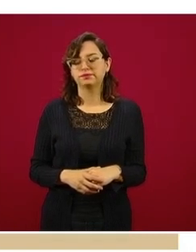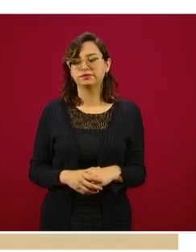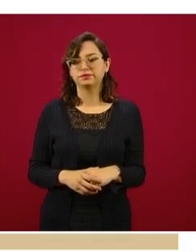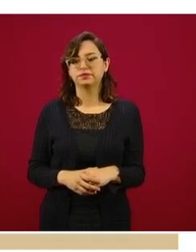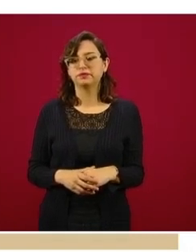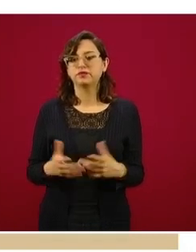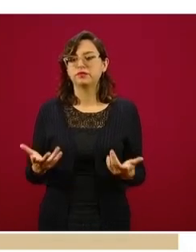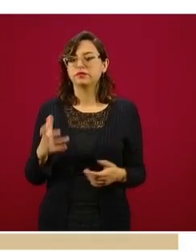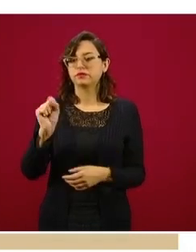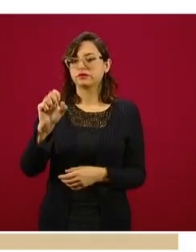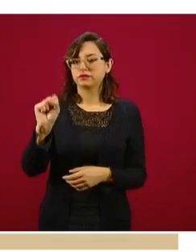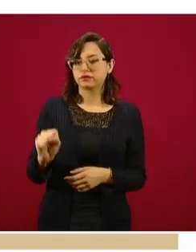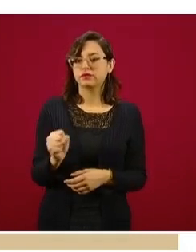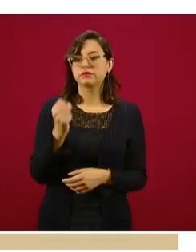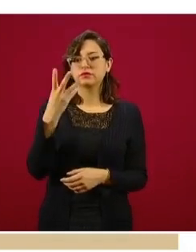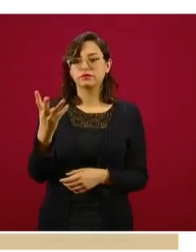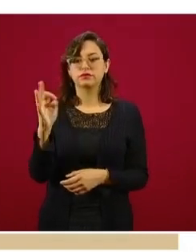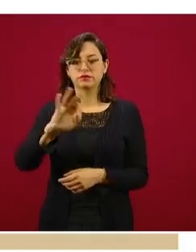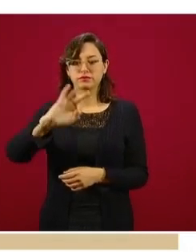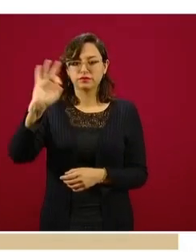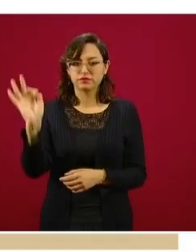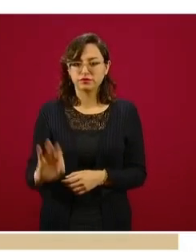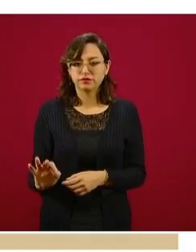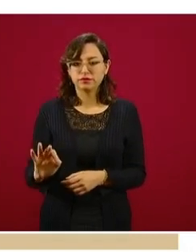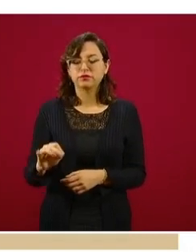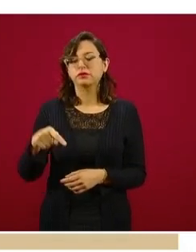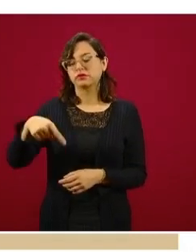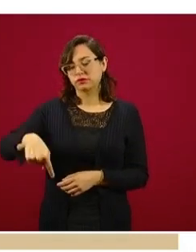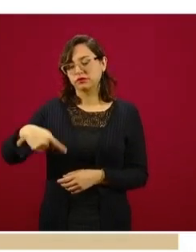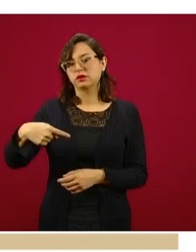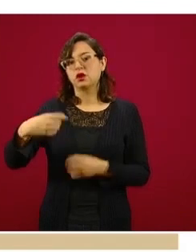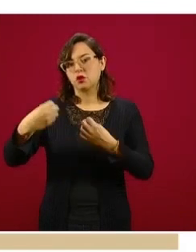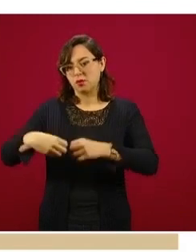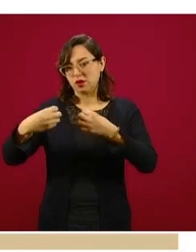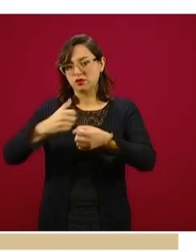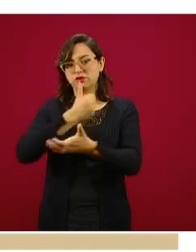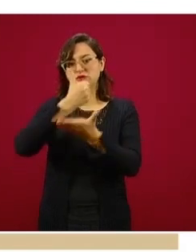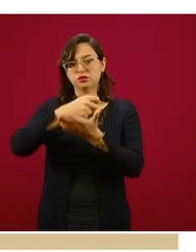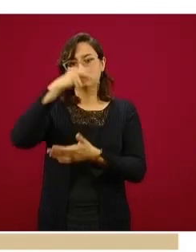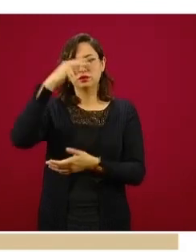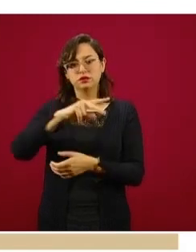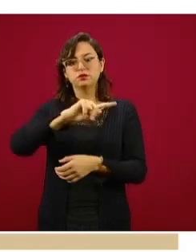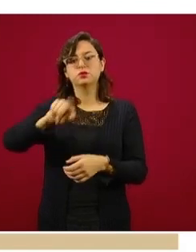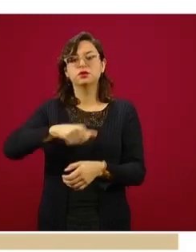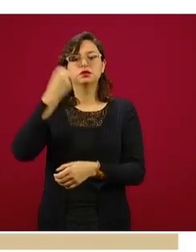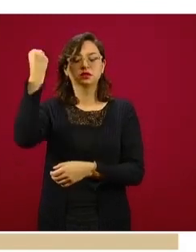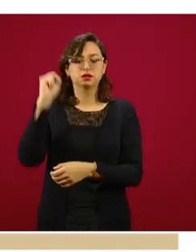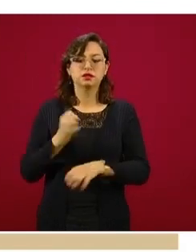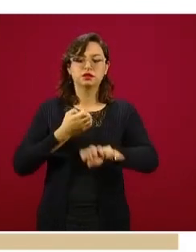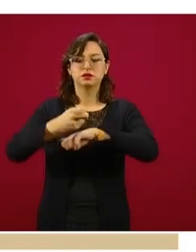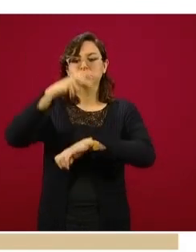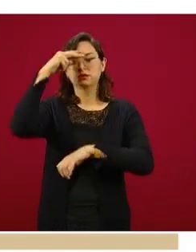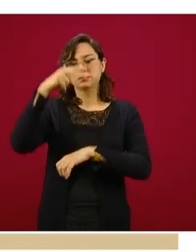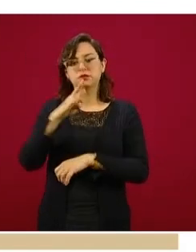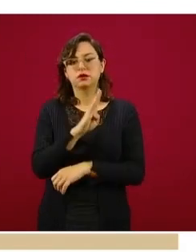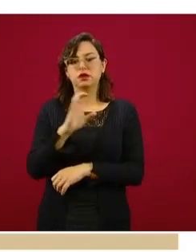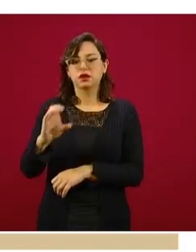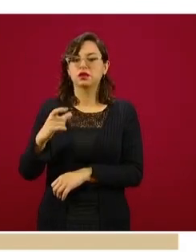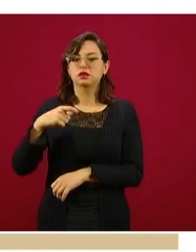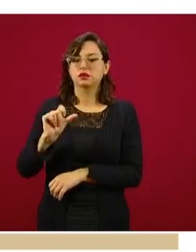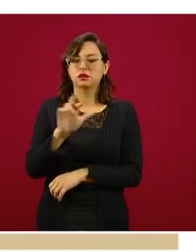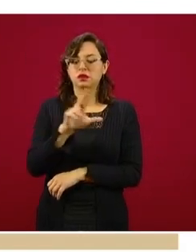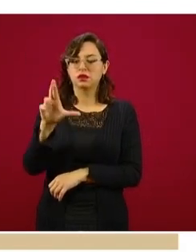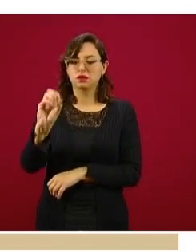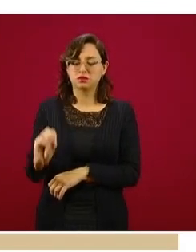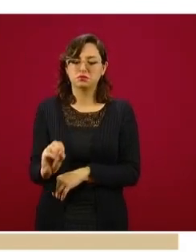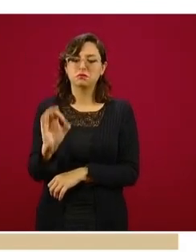que 64% de ocupación existe en la Ciudad de México, seguida por Sinaloa, Estado de México, Baja California, Quintana Roo, con